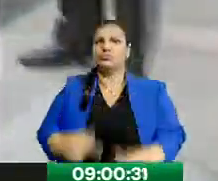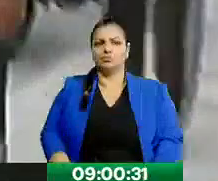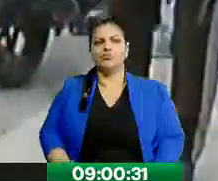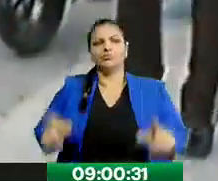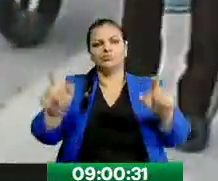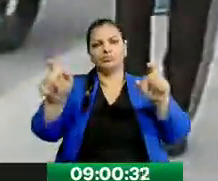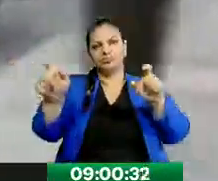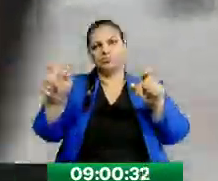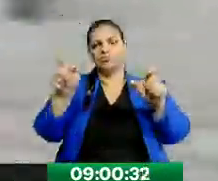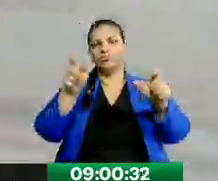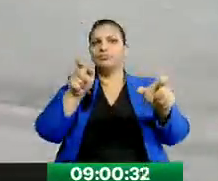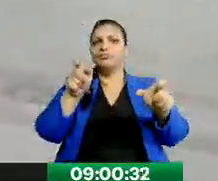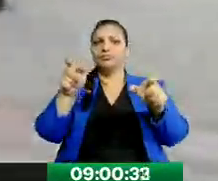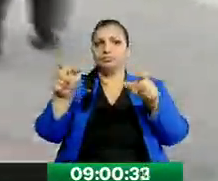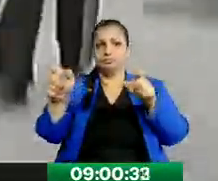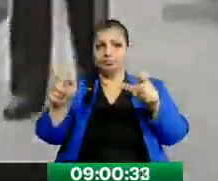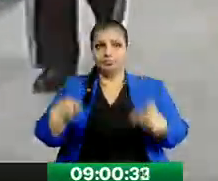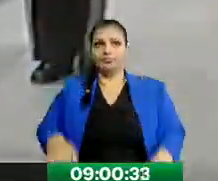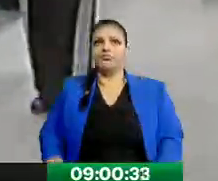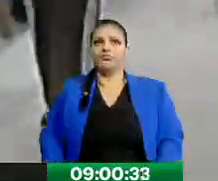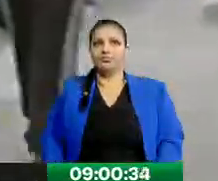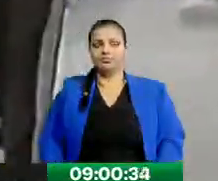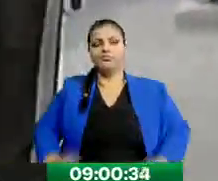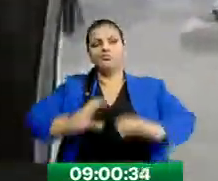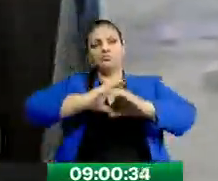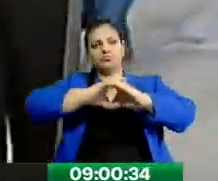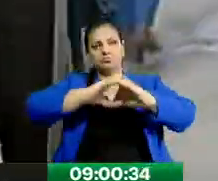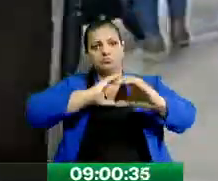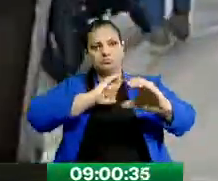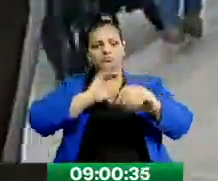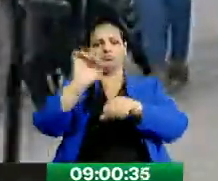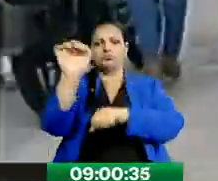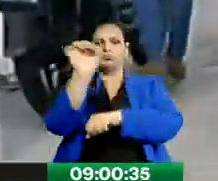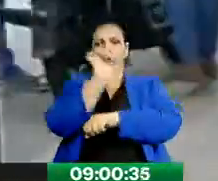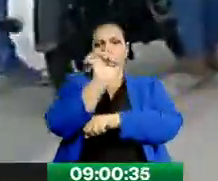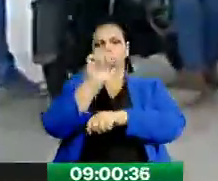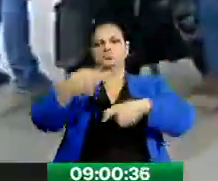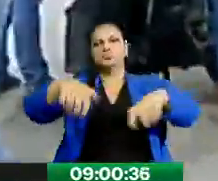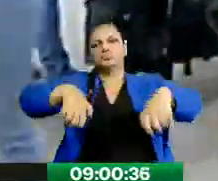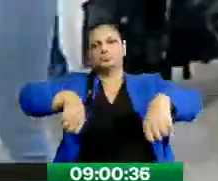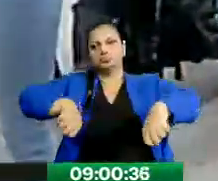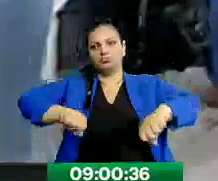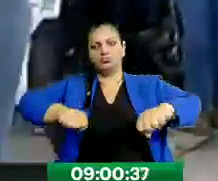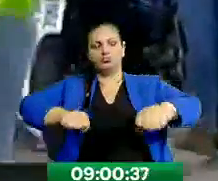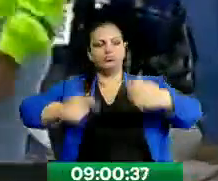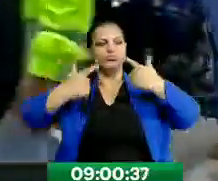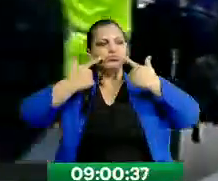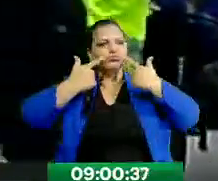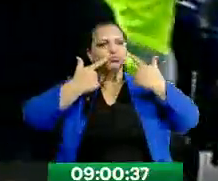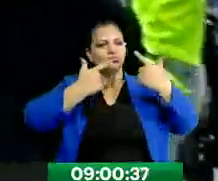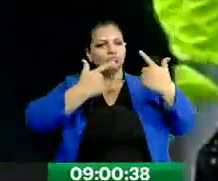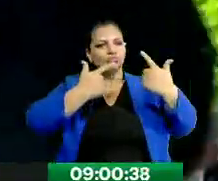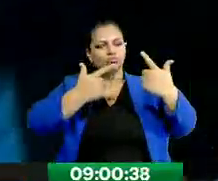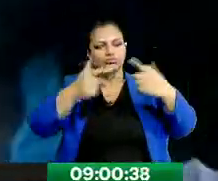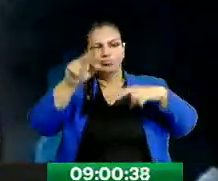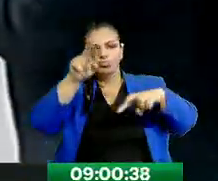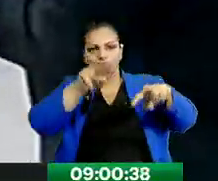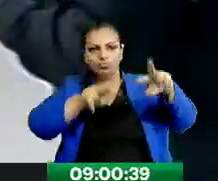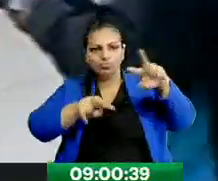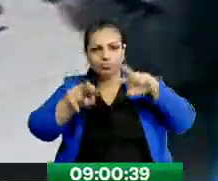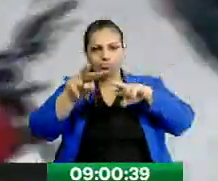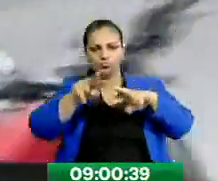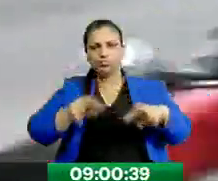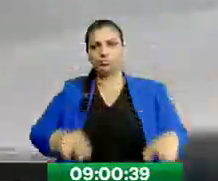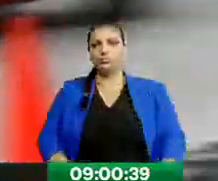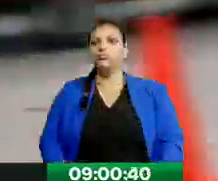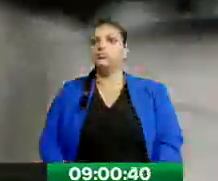controlar el índice delincuencial, ha logrado controlar que de pronto la delincuencia no esté actuando